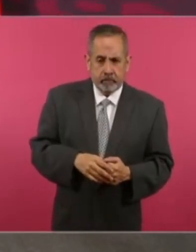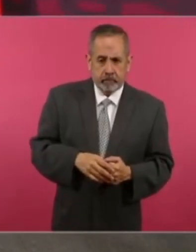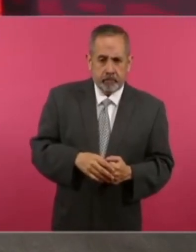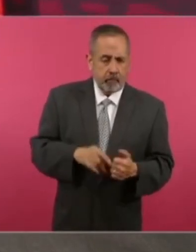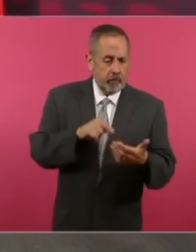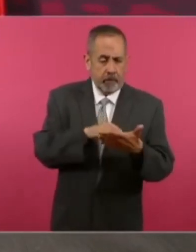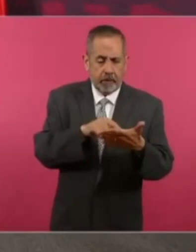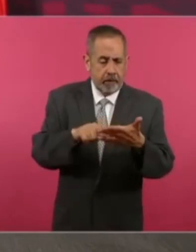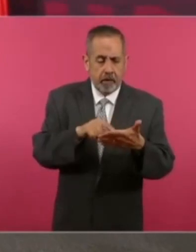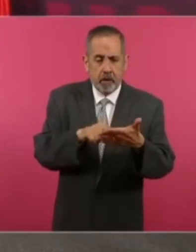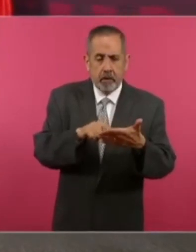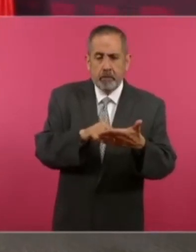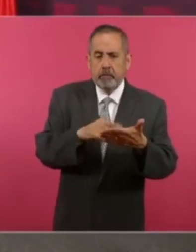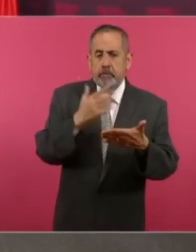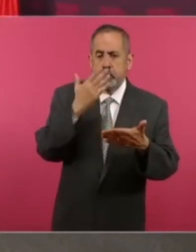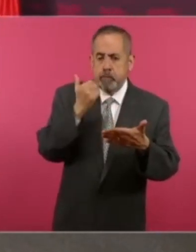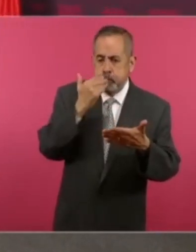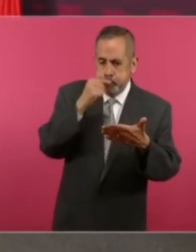no hay